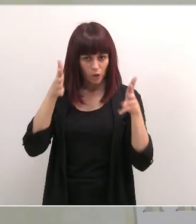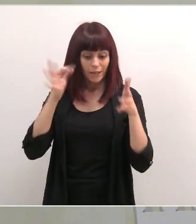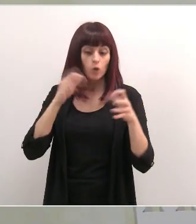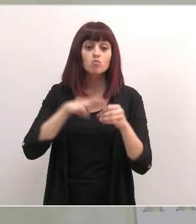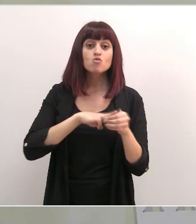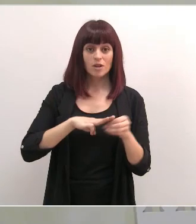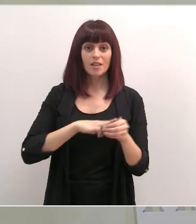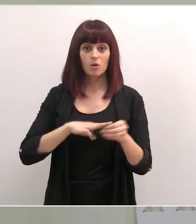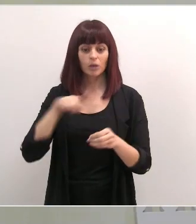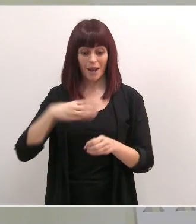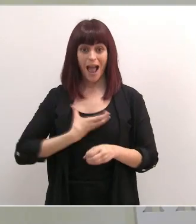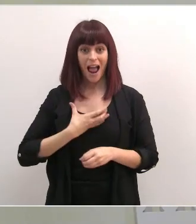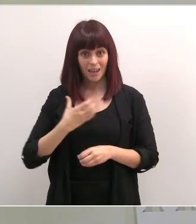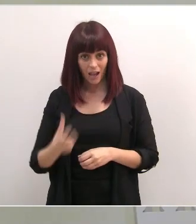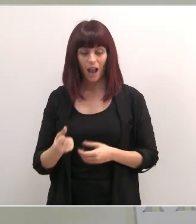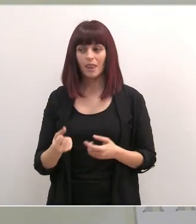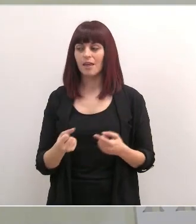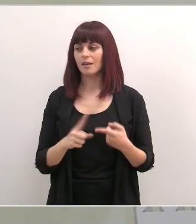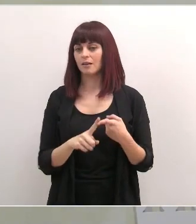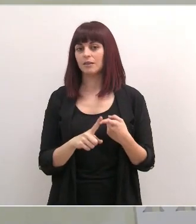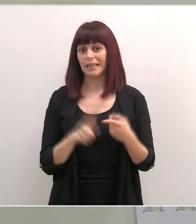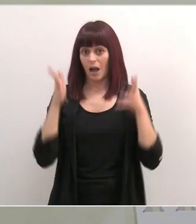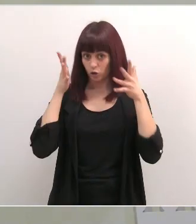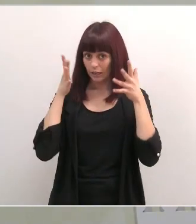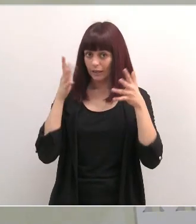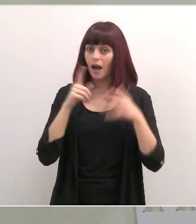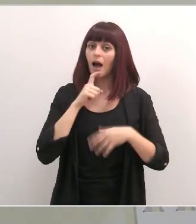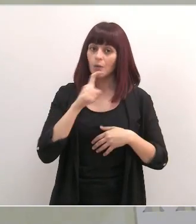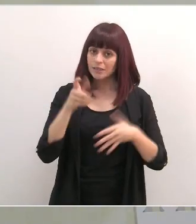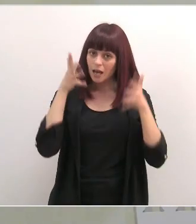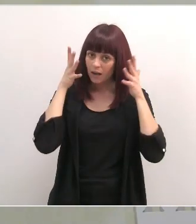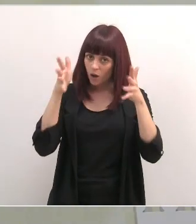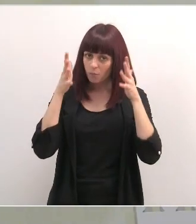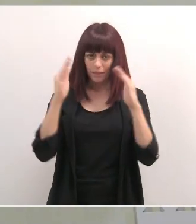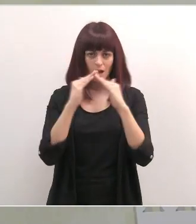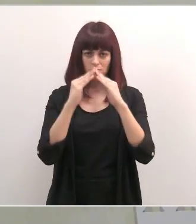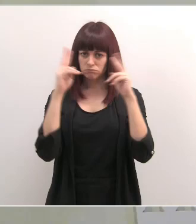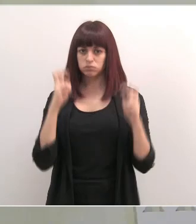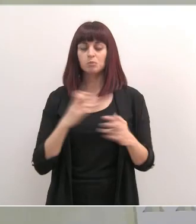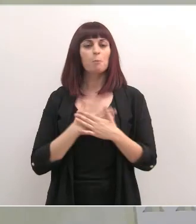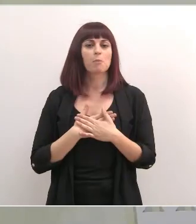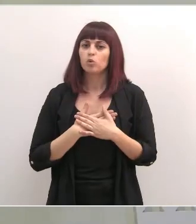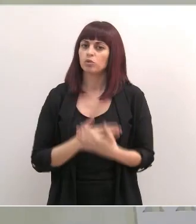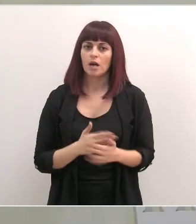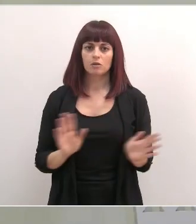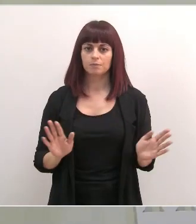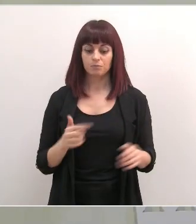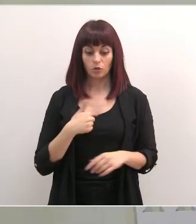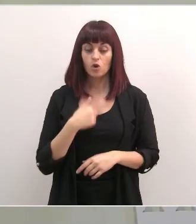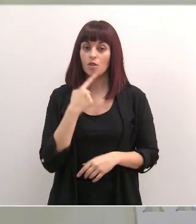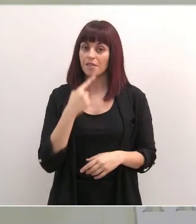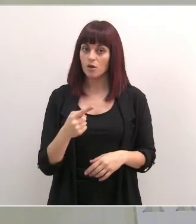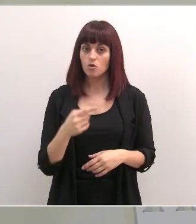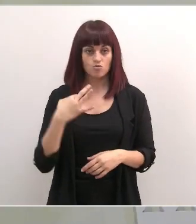municipios en los que tanto el alcalde como desde la consejería se han hecho recomendaciones del confinamiento voluntario. Ahora, yo lo único que digo es